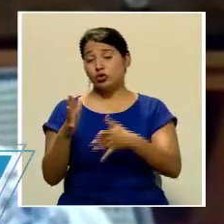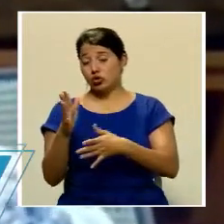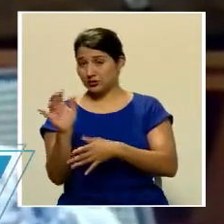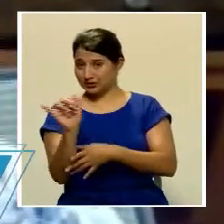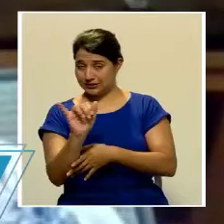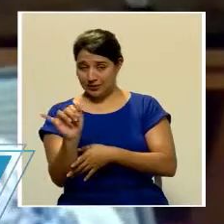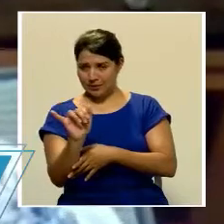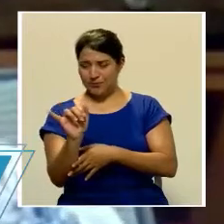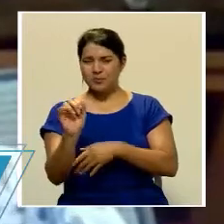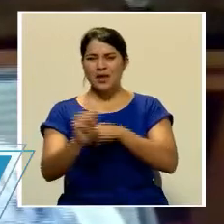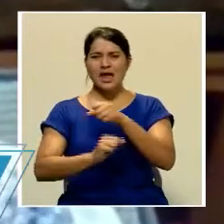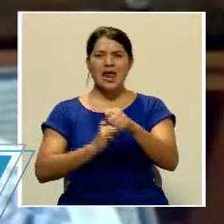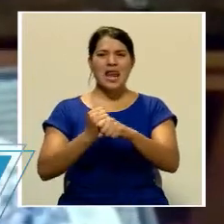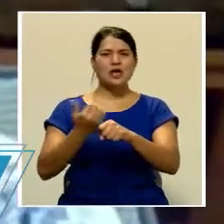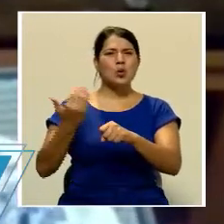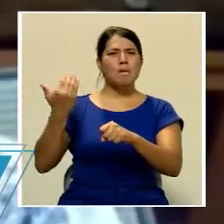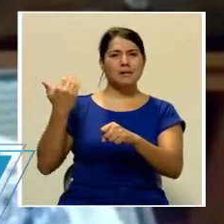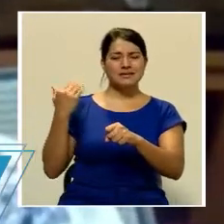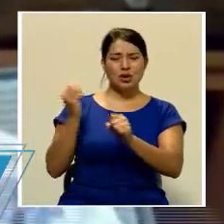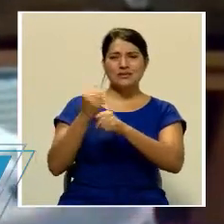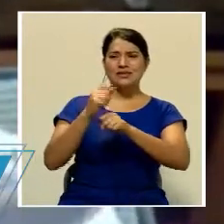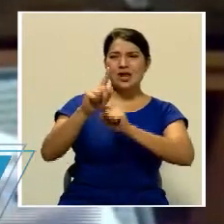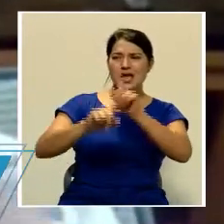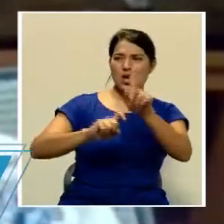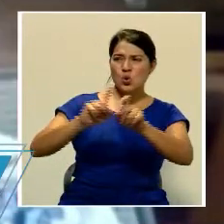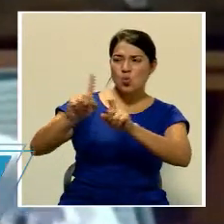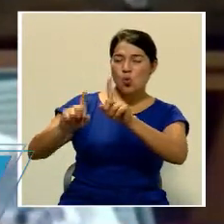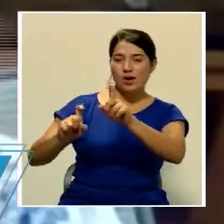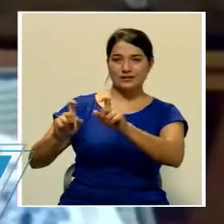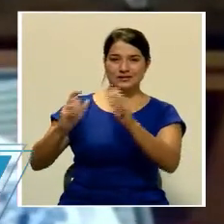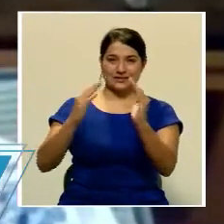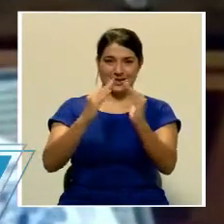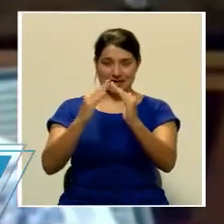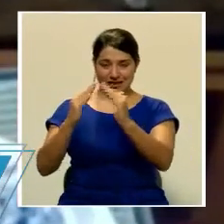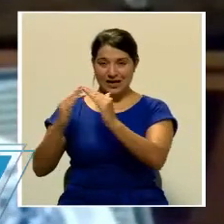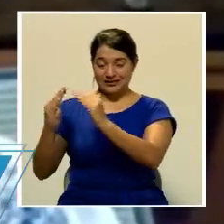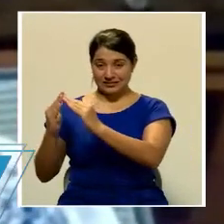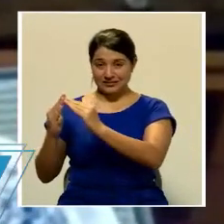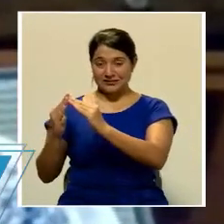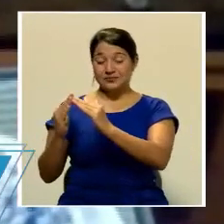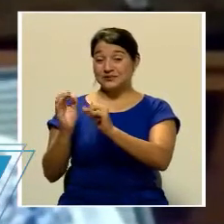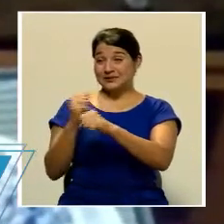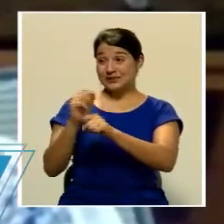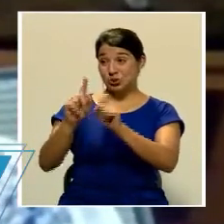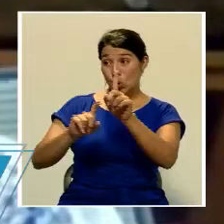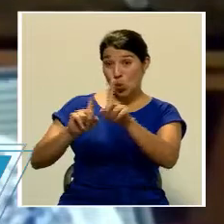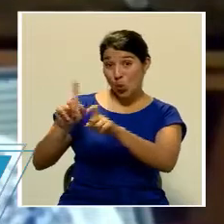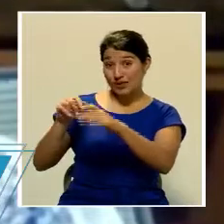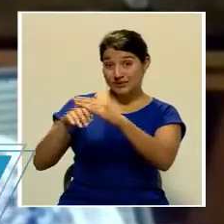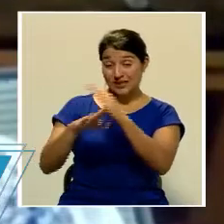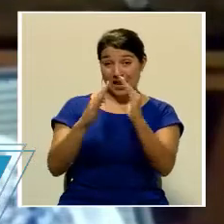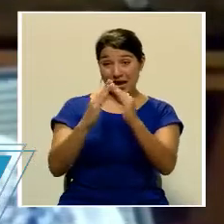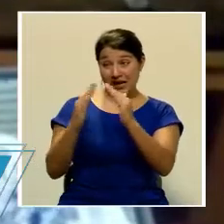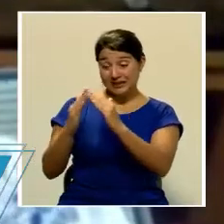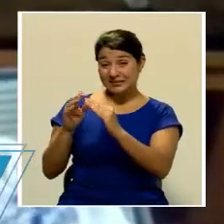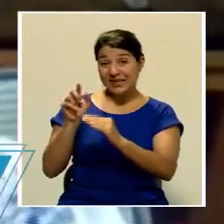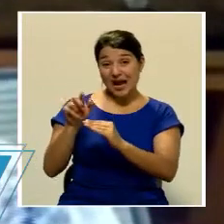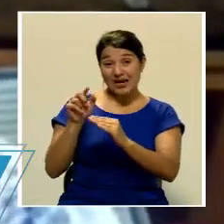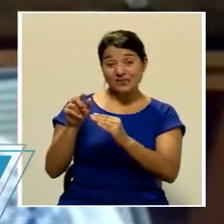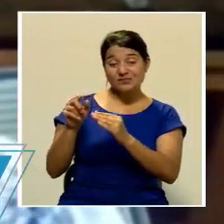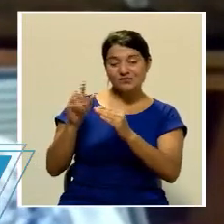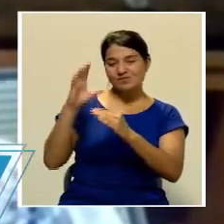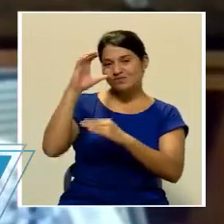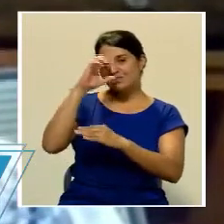que serviría como un punto base, digamos, es muy reciente, fue el año pasado que se hizo esa encuesta, y podemos ver